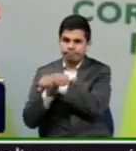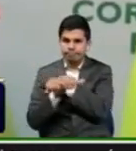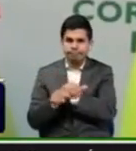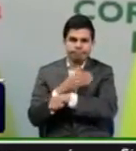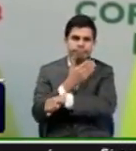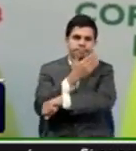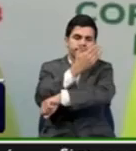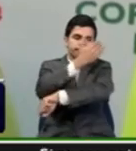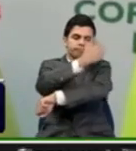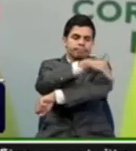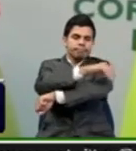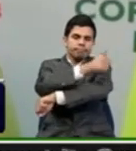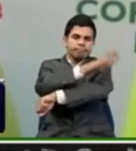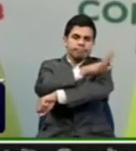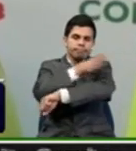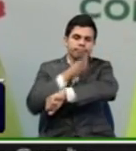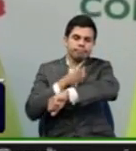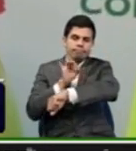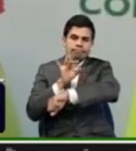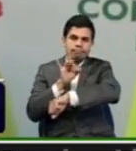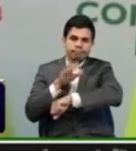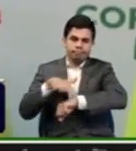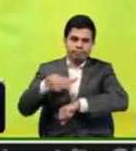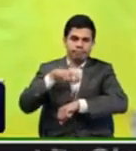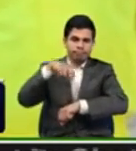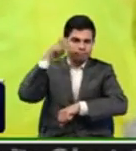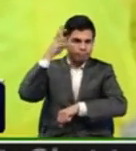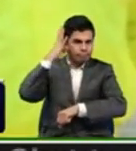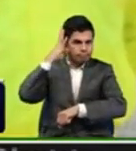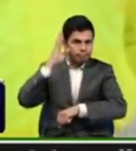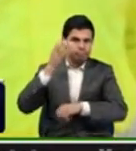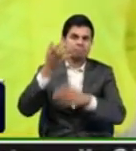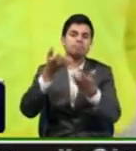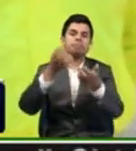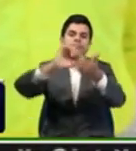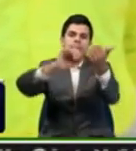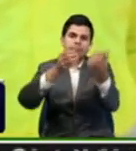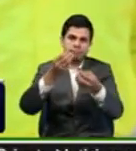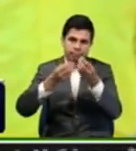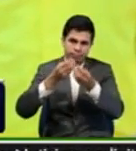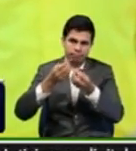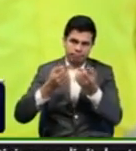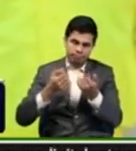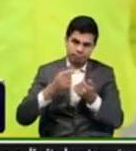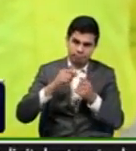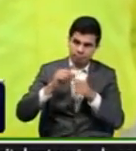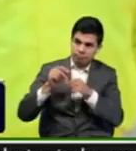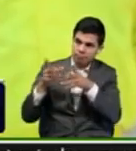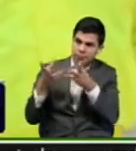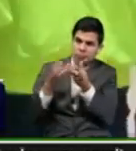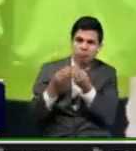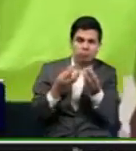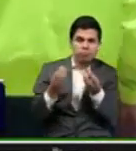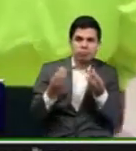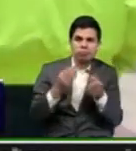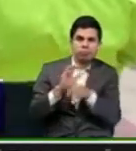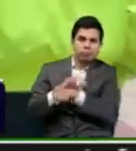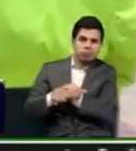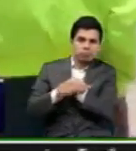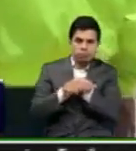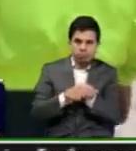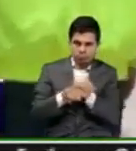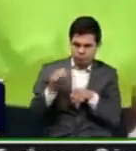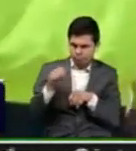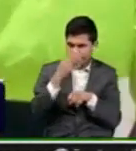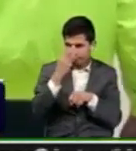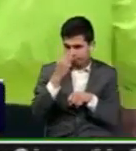14 y 15 del barrio El Contento, en la capital del norte de Santander. Este sería el tercer integrante de una red de estafadores que